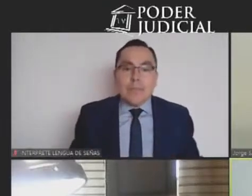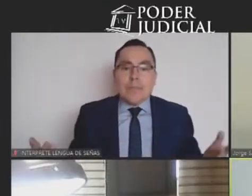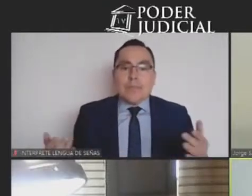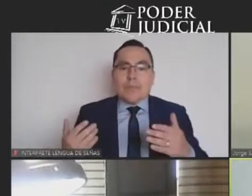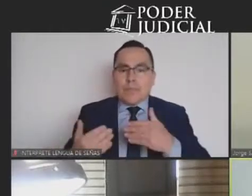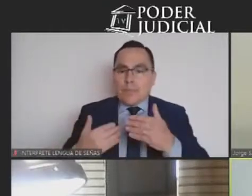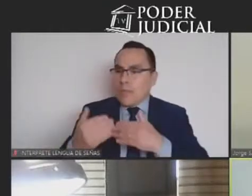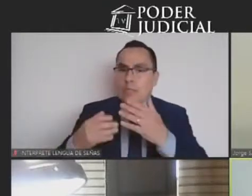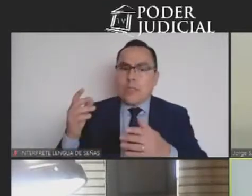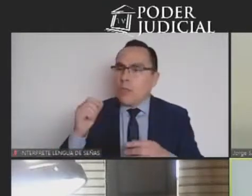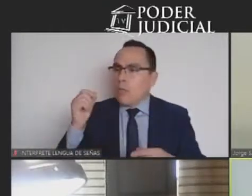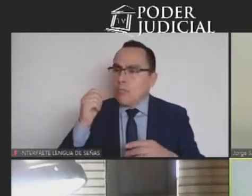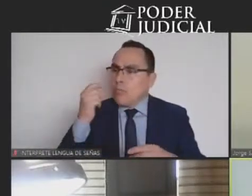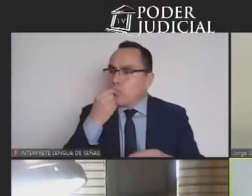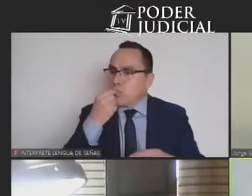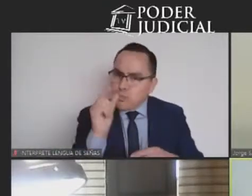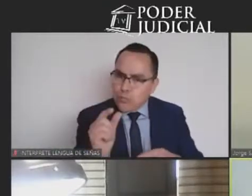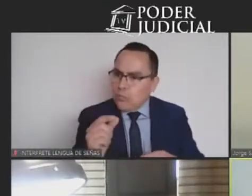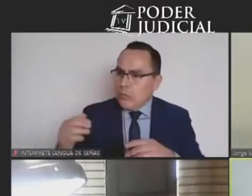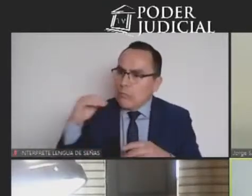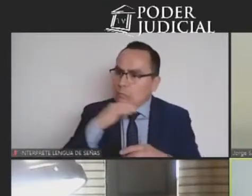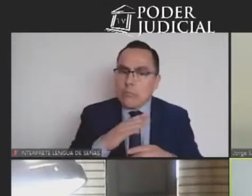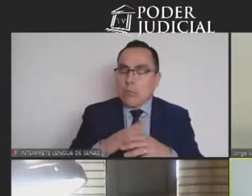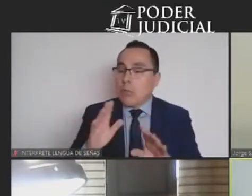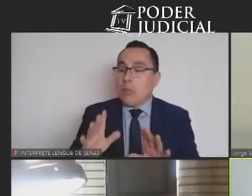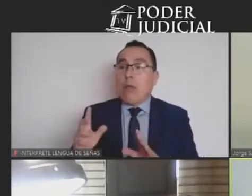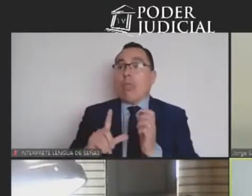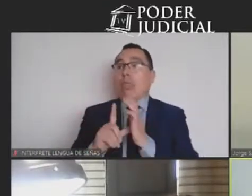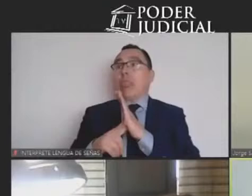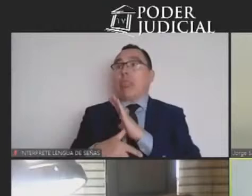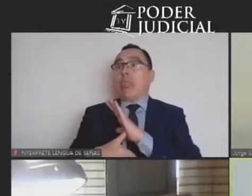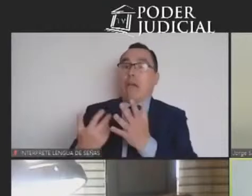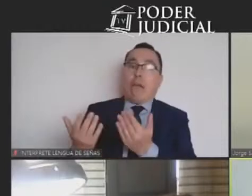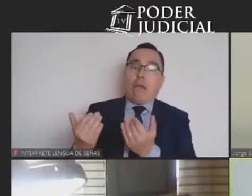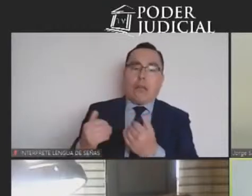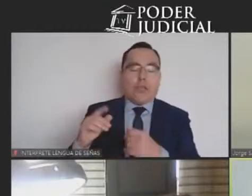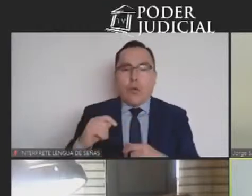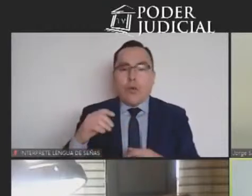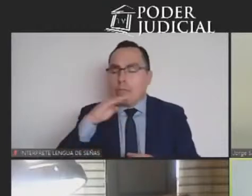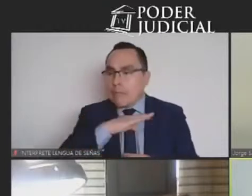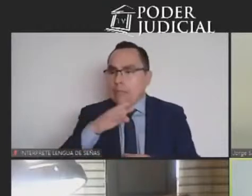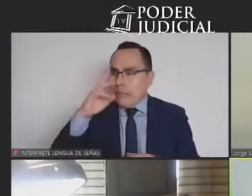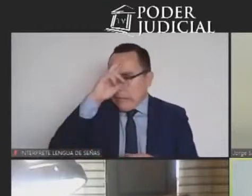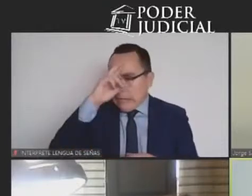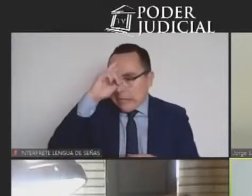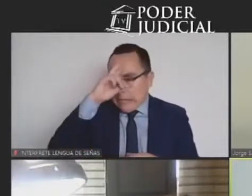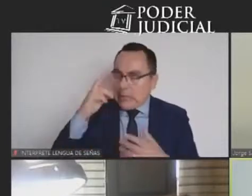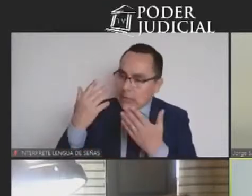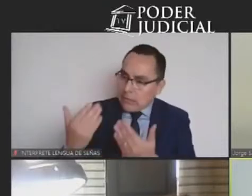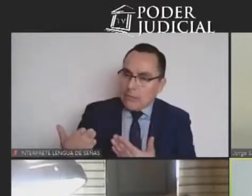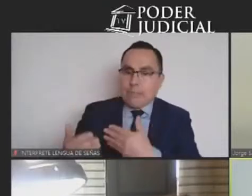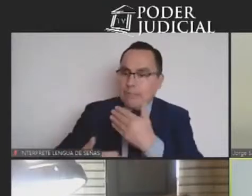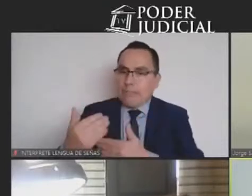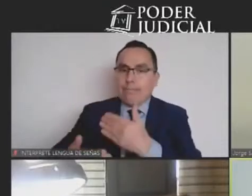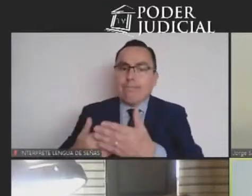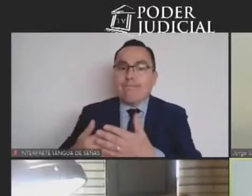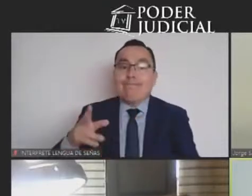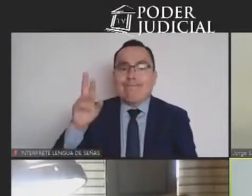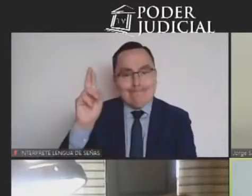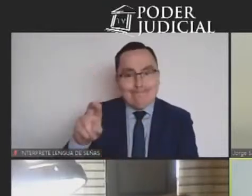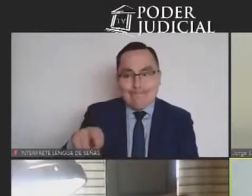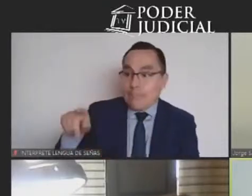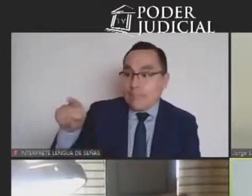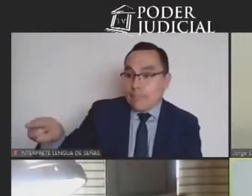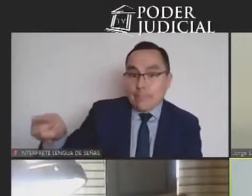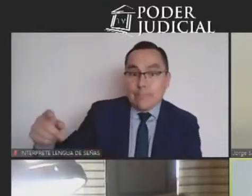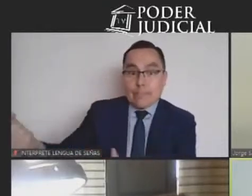que sea pronta, que la reacción sea oportuna, que sea razonable. Eso, que por cierto va a